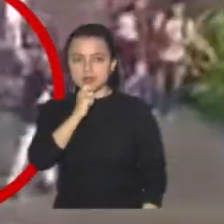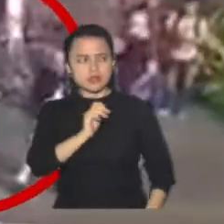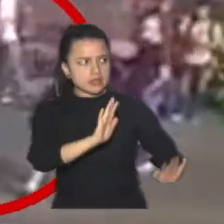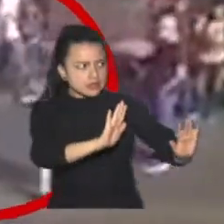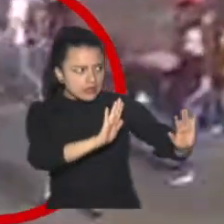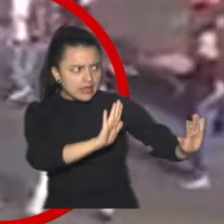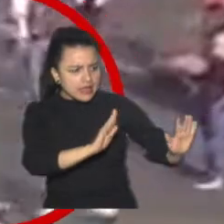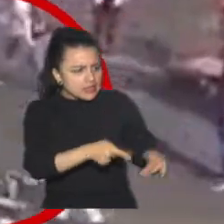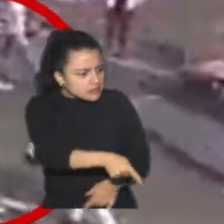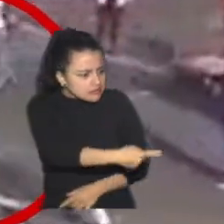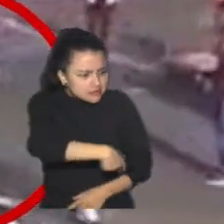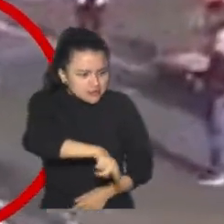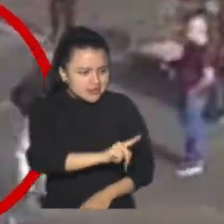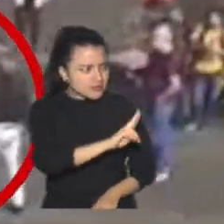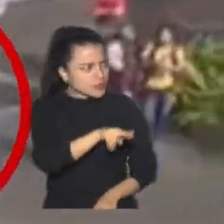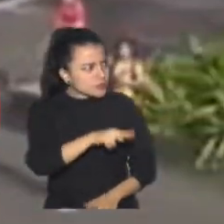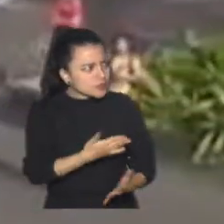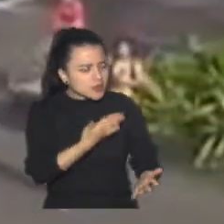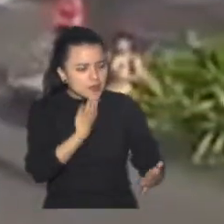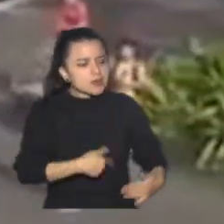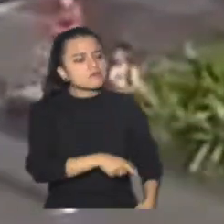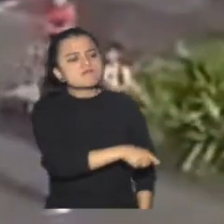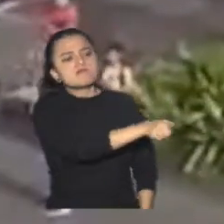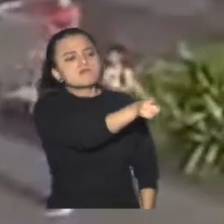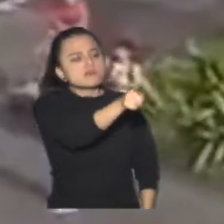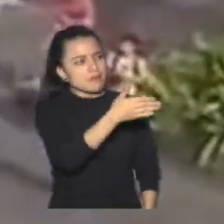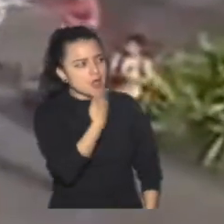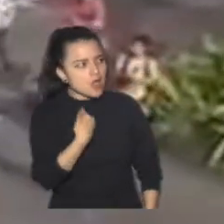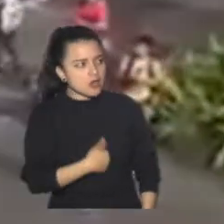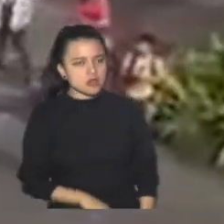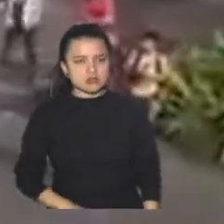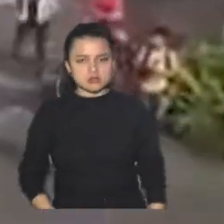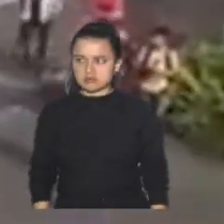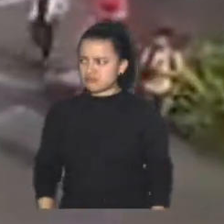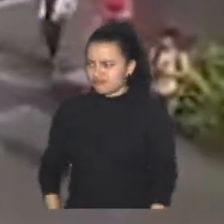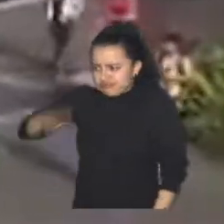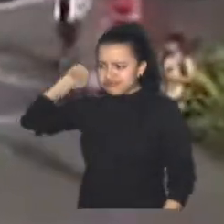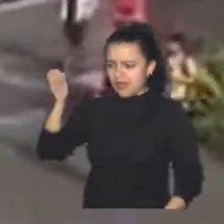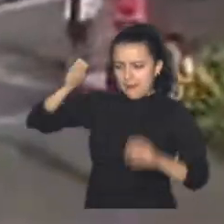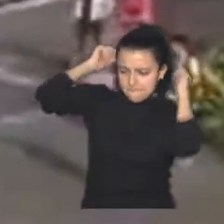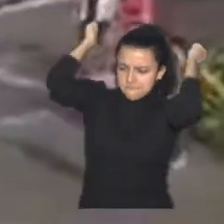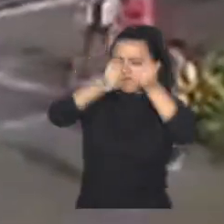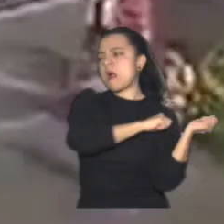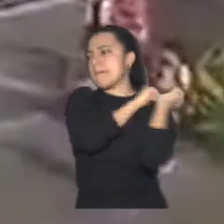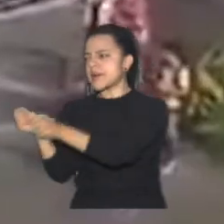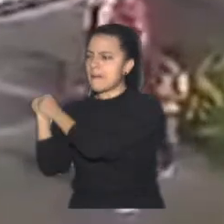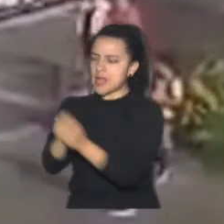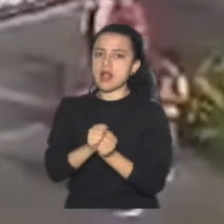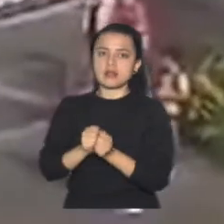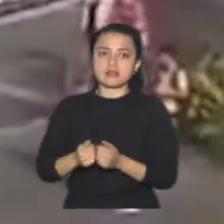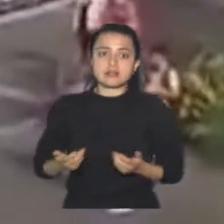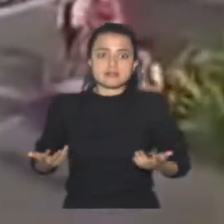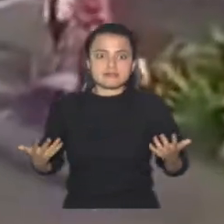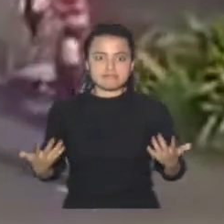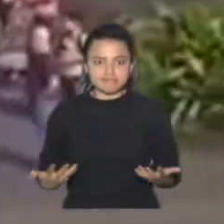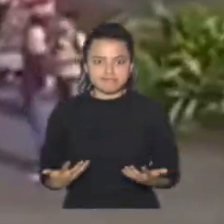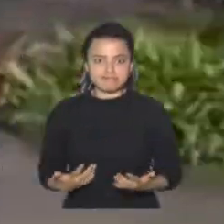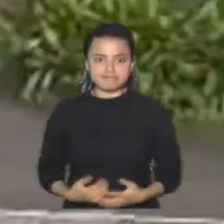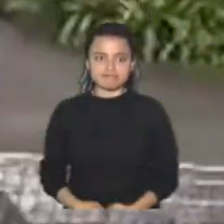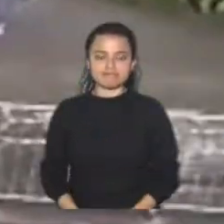estaba circulando por una zona prohibida y fue abordado por este guardia para que le comparen difãcil cuando lo atacó